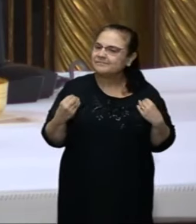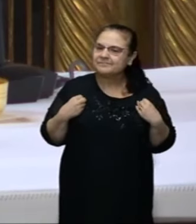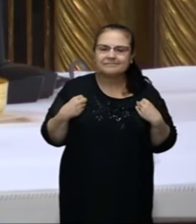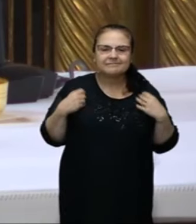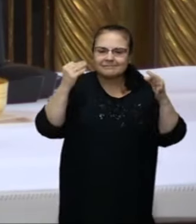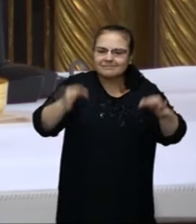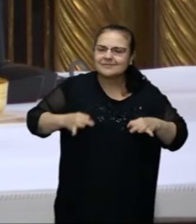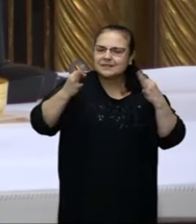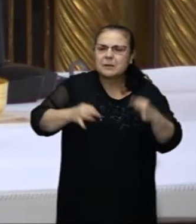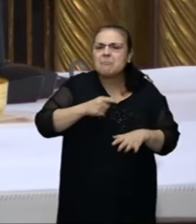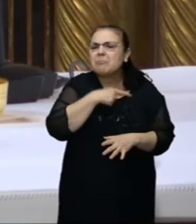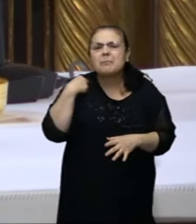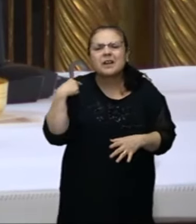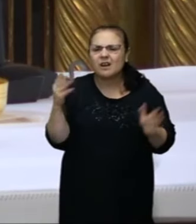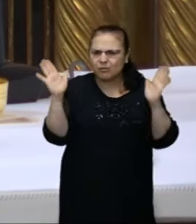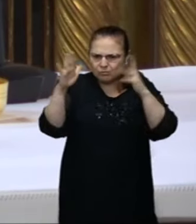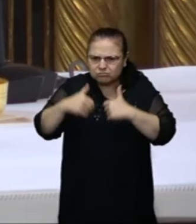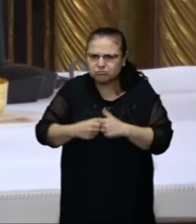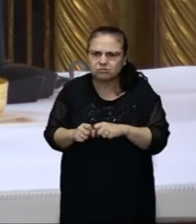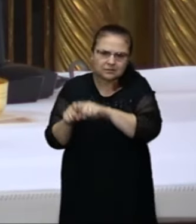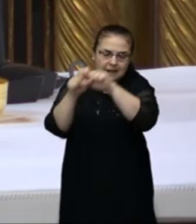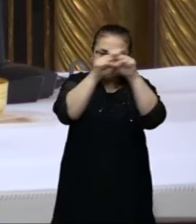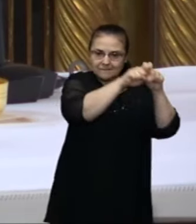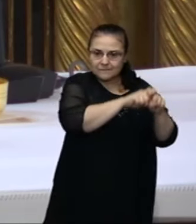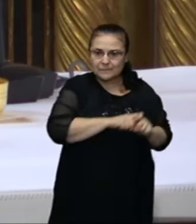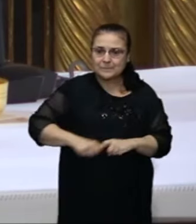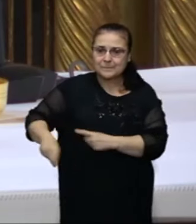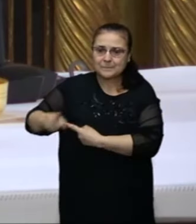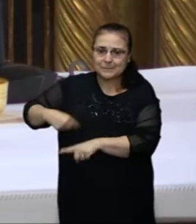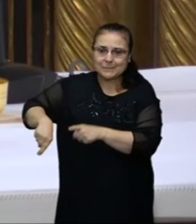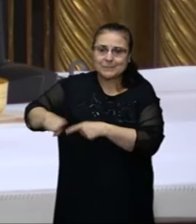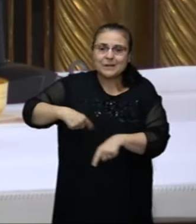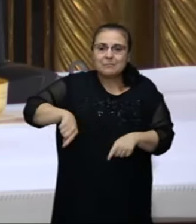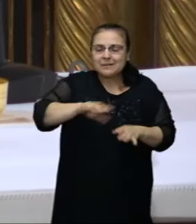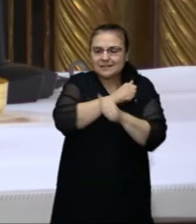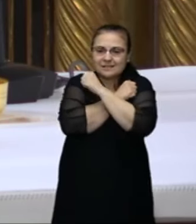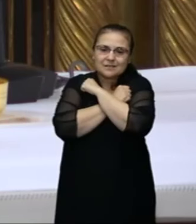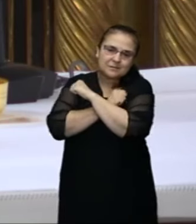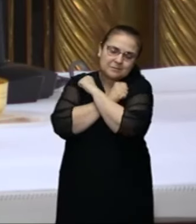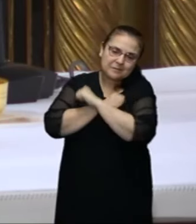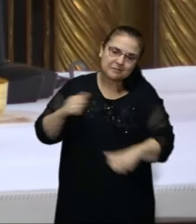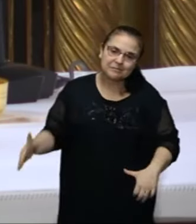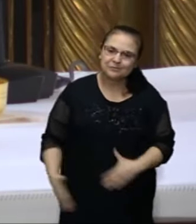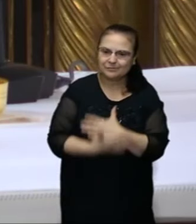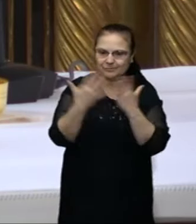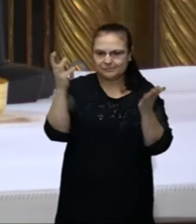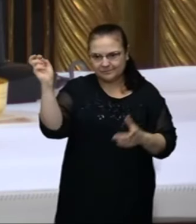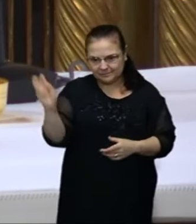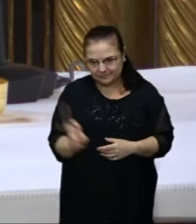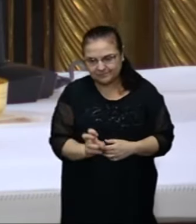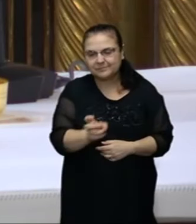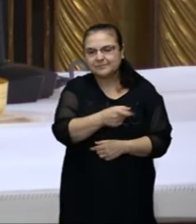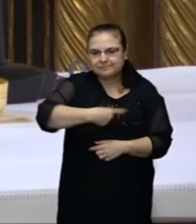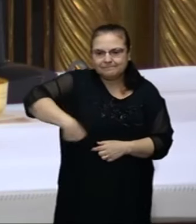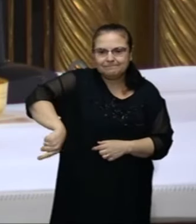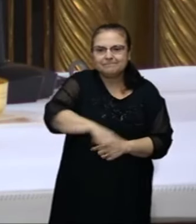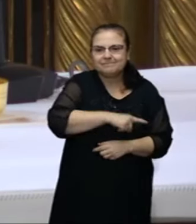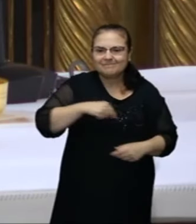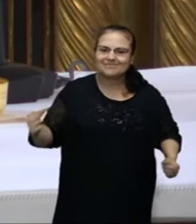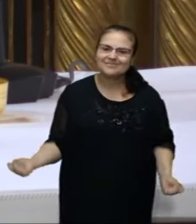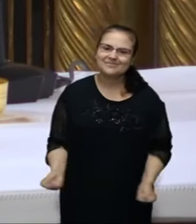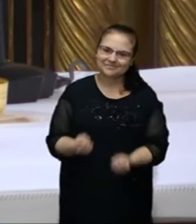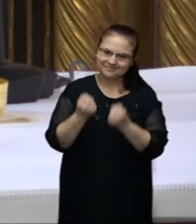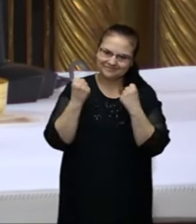siempre libres de pecado y protegidos de toda perturbación, mientras esperamos la gloriosa